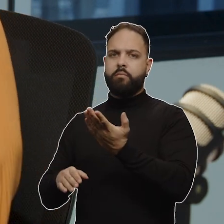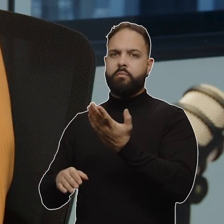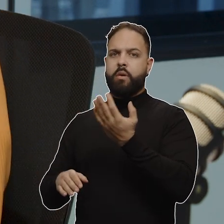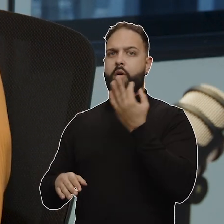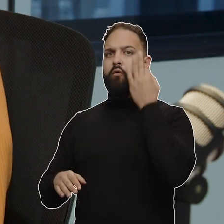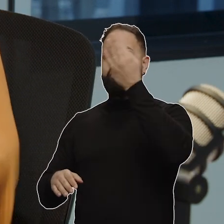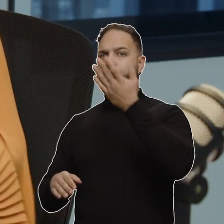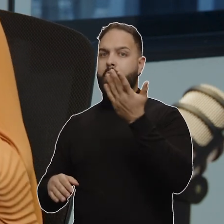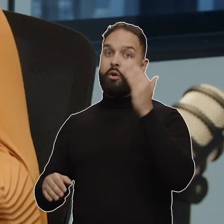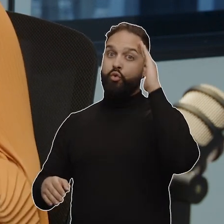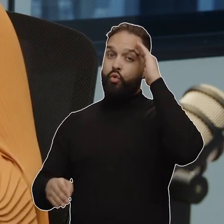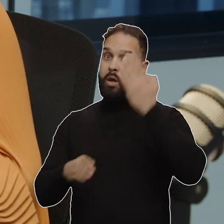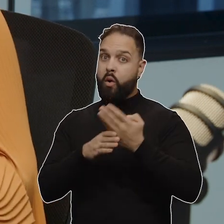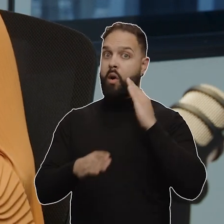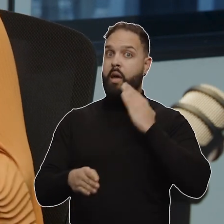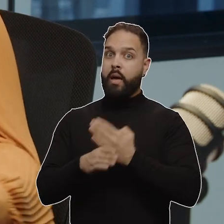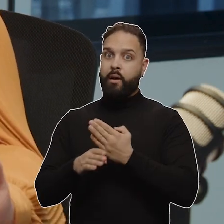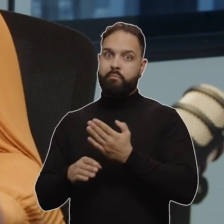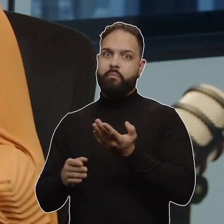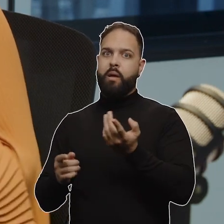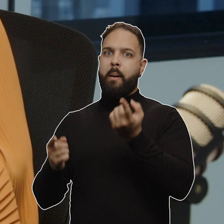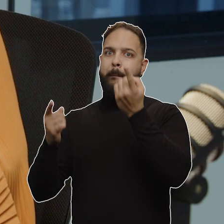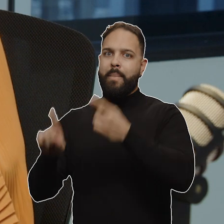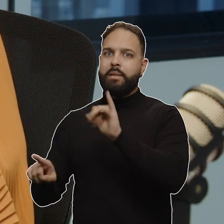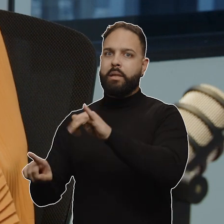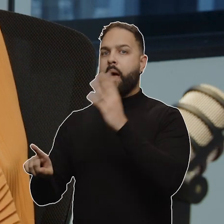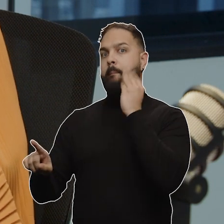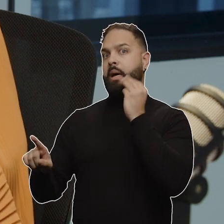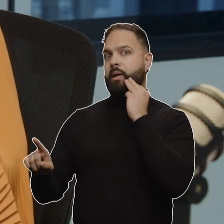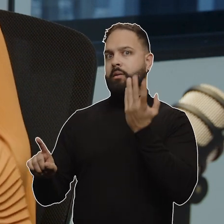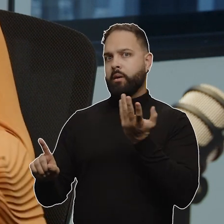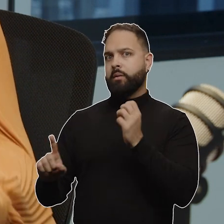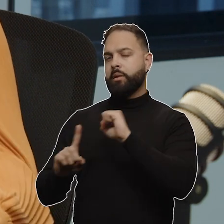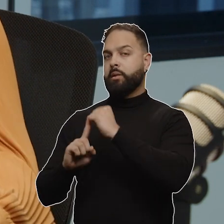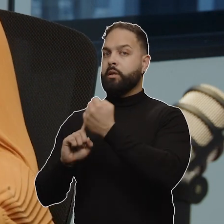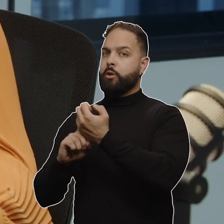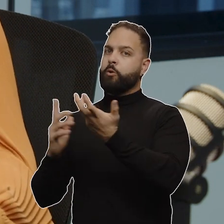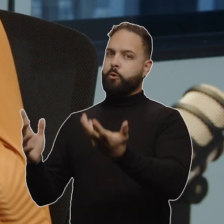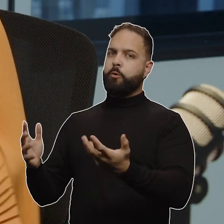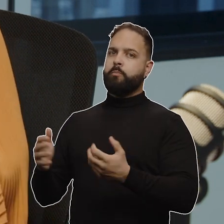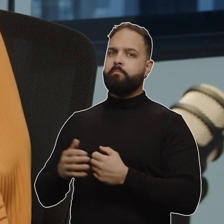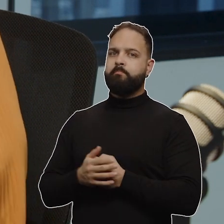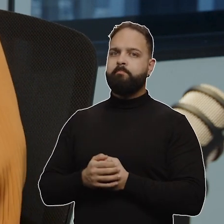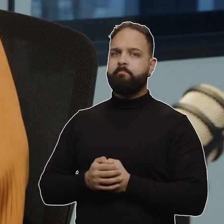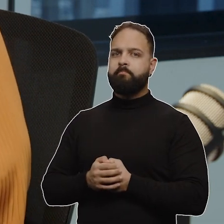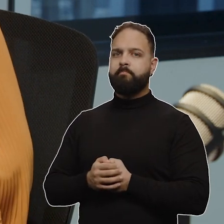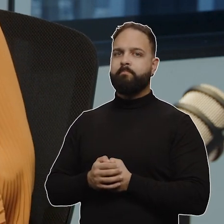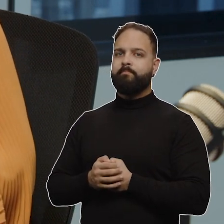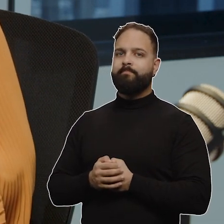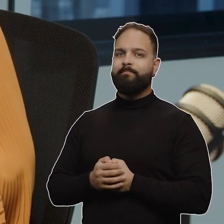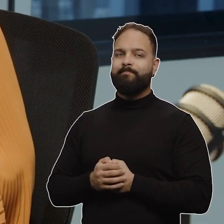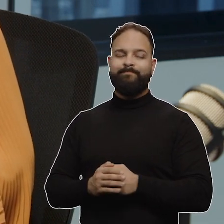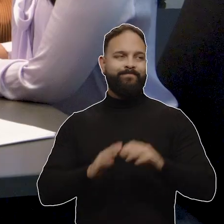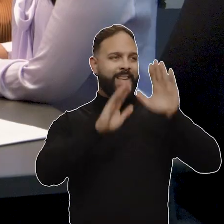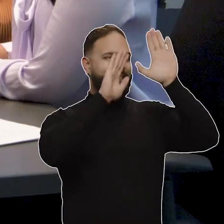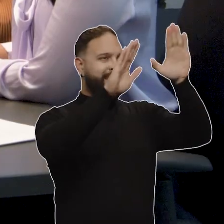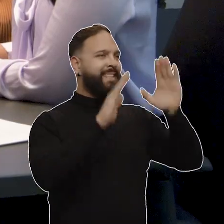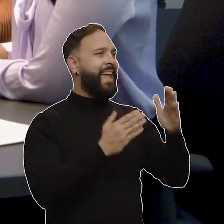prevenirla y abarcarla de ser la situación de que su hijo o su hija esté siendo víctima de violencia